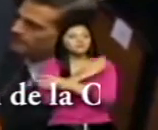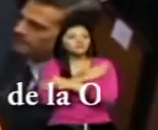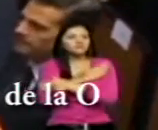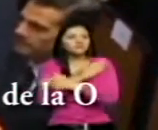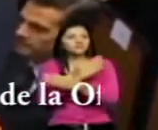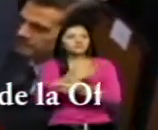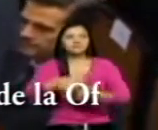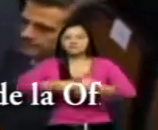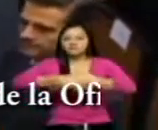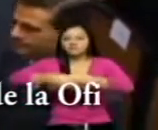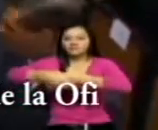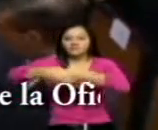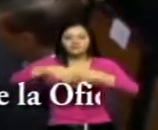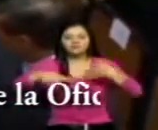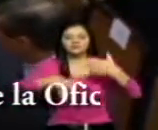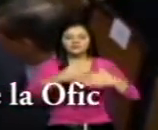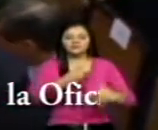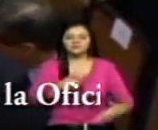haciendo lo propio.